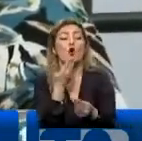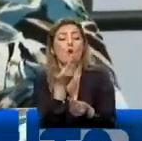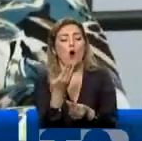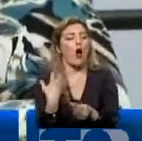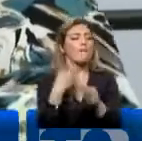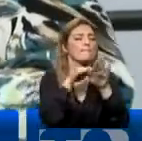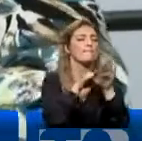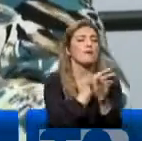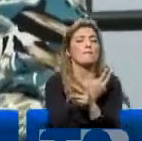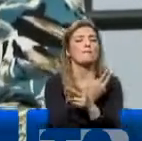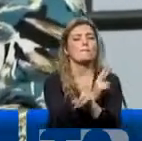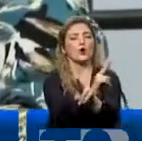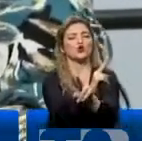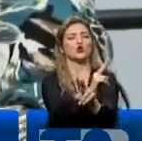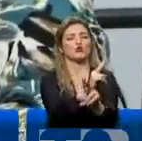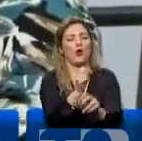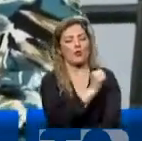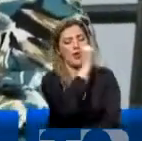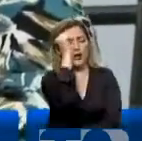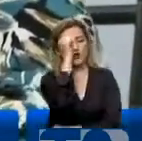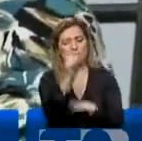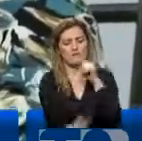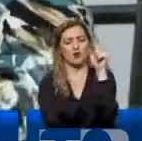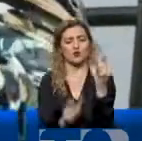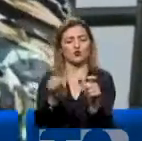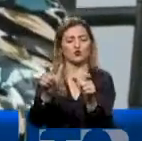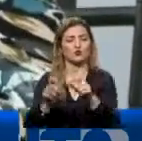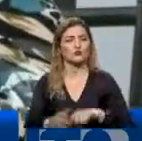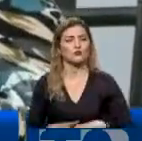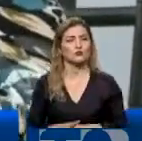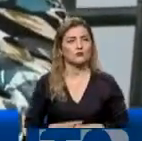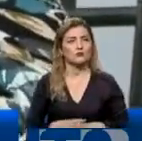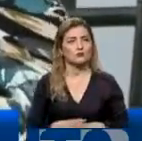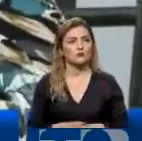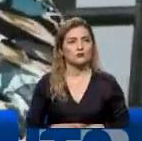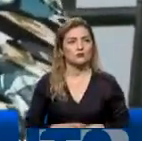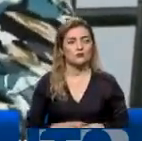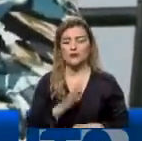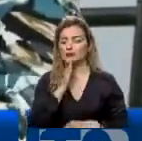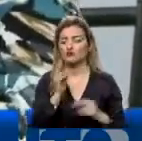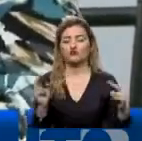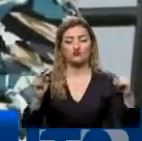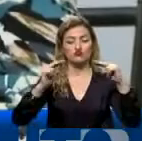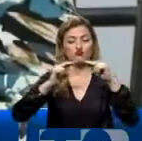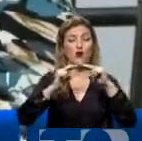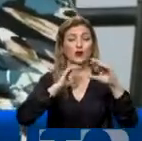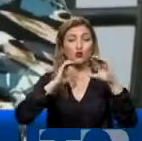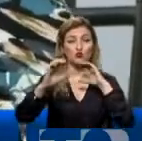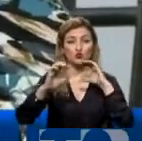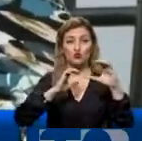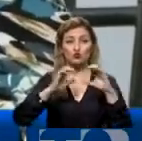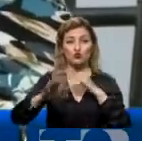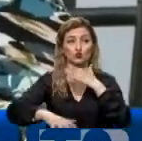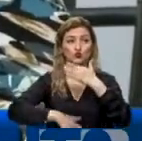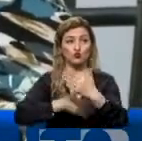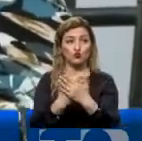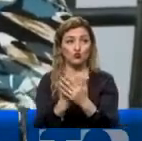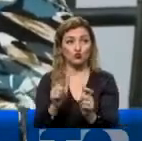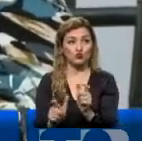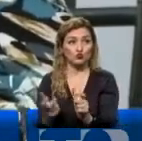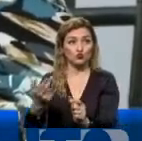garantizar la protección de los derechos, pero tendiendo siempre un puente de comunicación con todos los